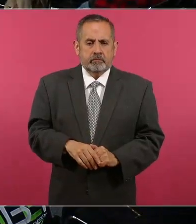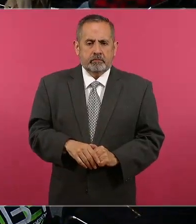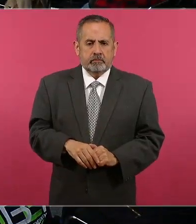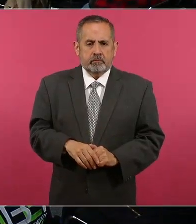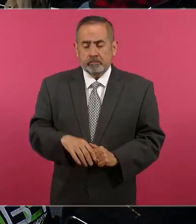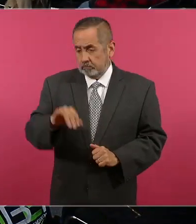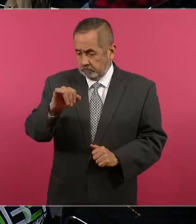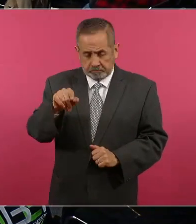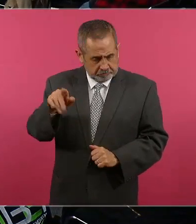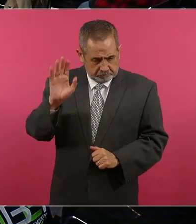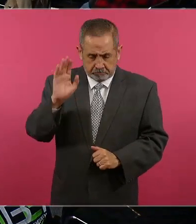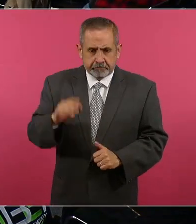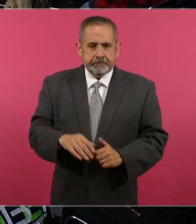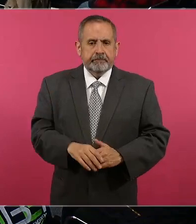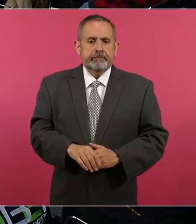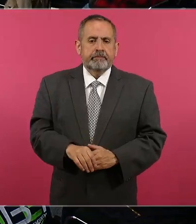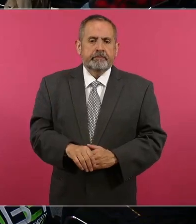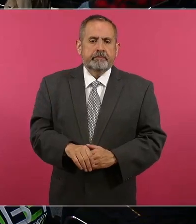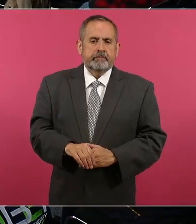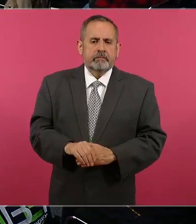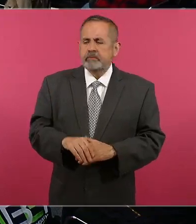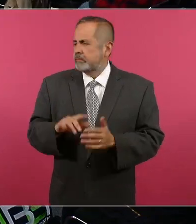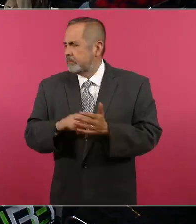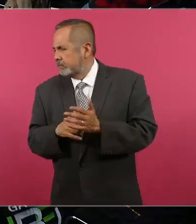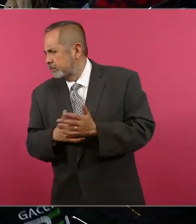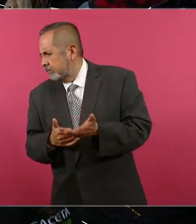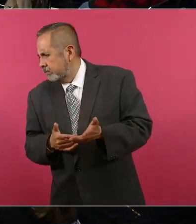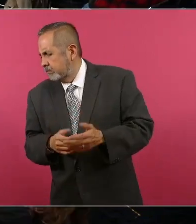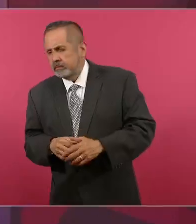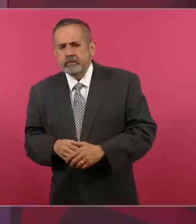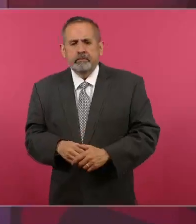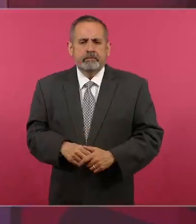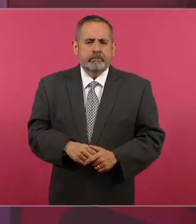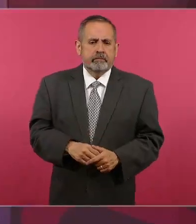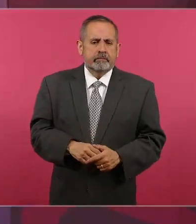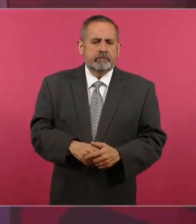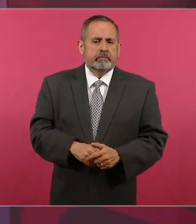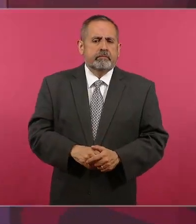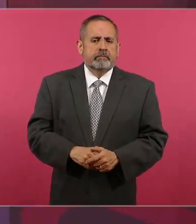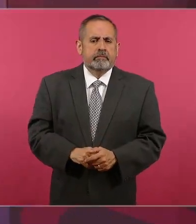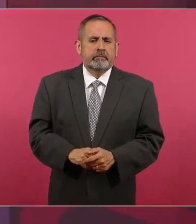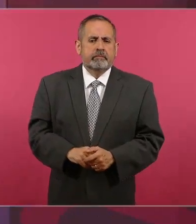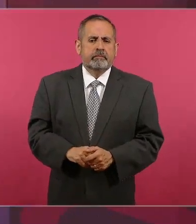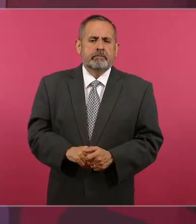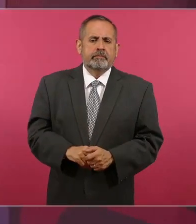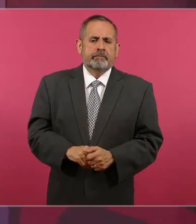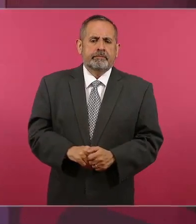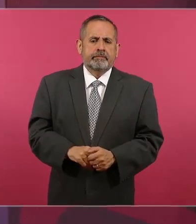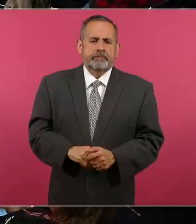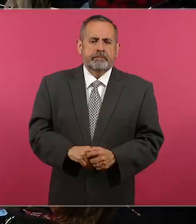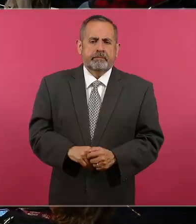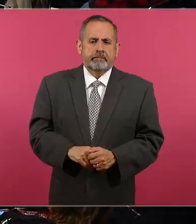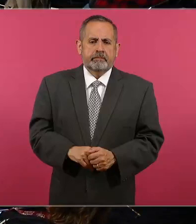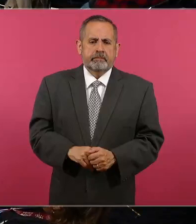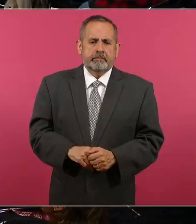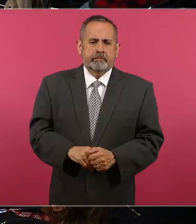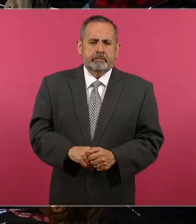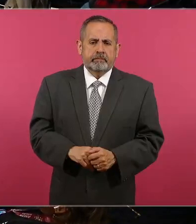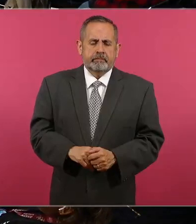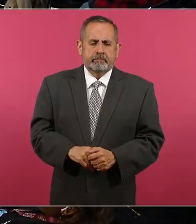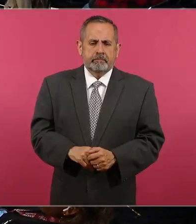Sí, ahí sí. ¿A qué hora es eso, Diego? Pues yo creo que les confirmamos después,